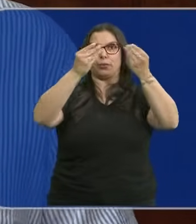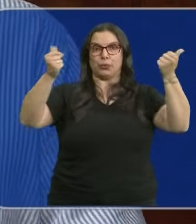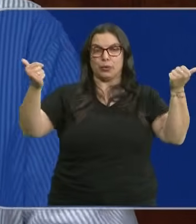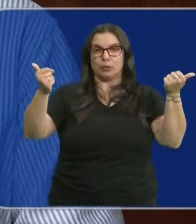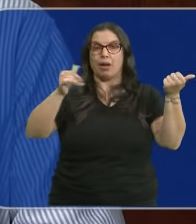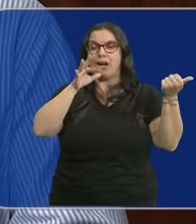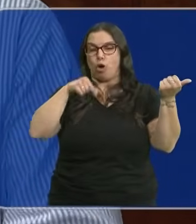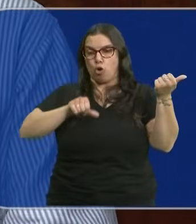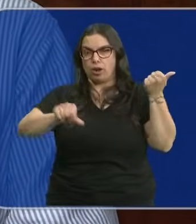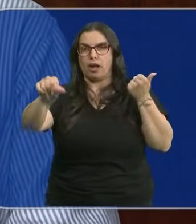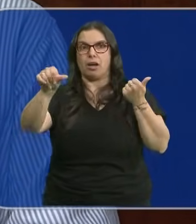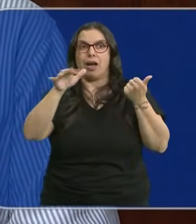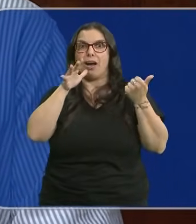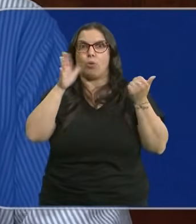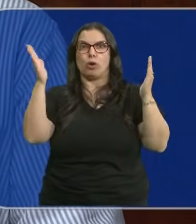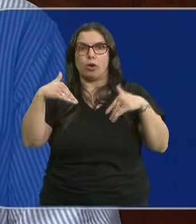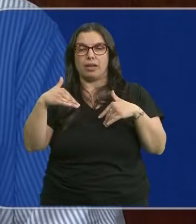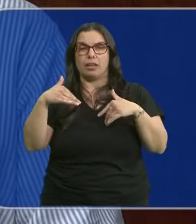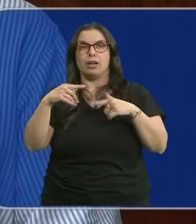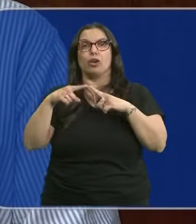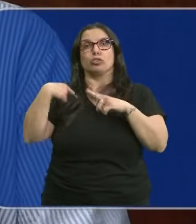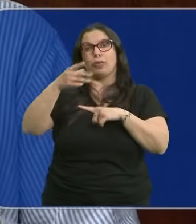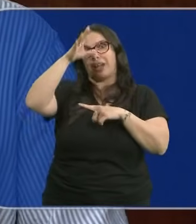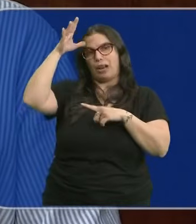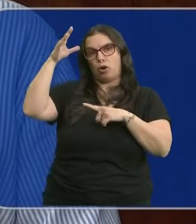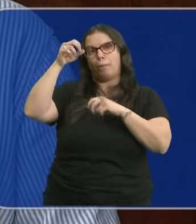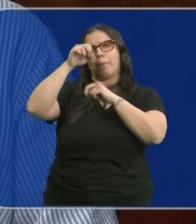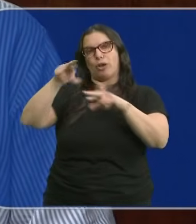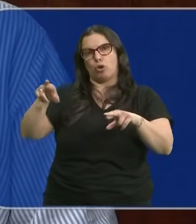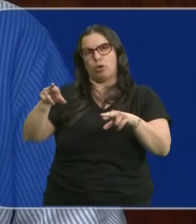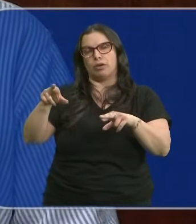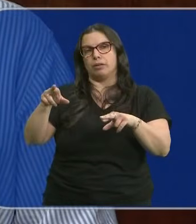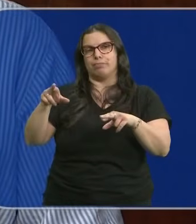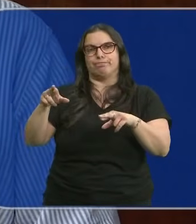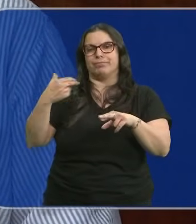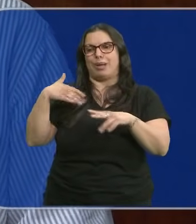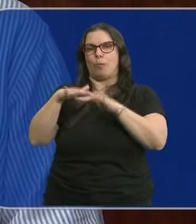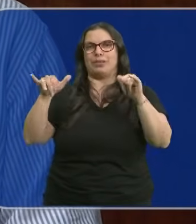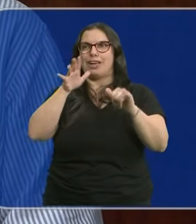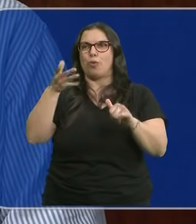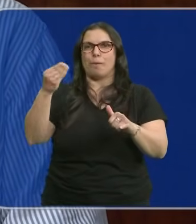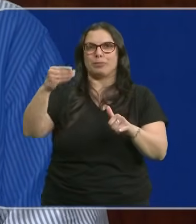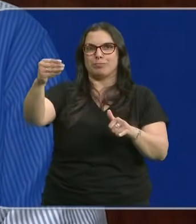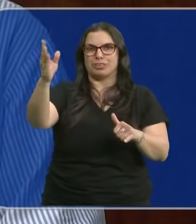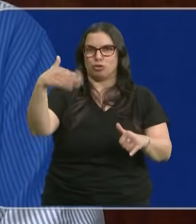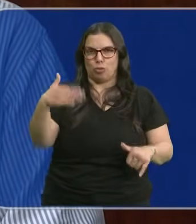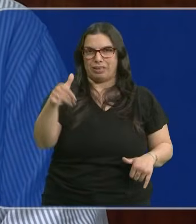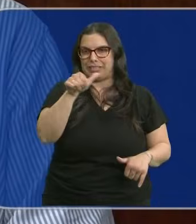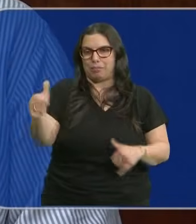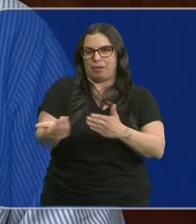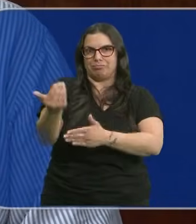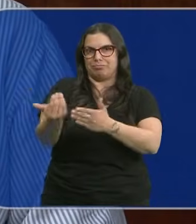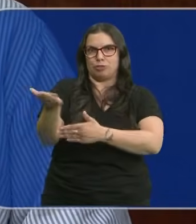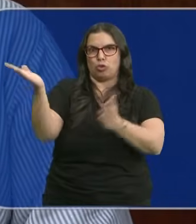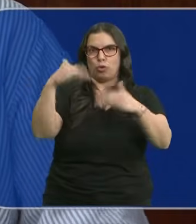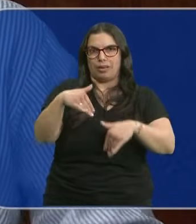terreno y ahora ese agua no está, por lo tanto con el calor otra vez necesitamos agua. No vamos a tener agua ahora mismo en estas semanas,